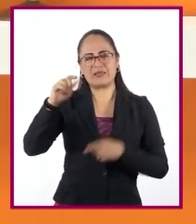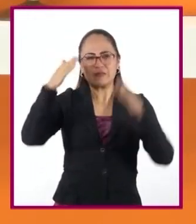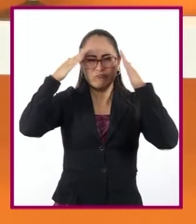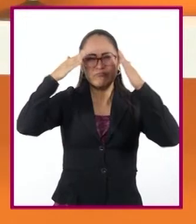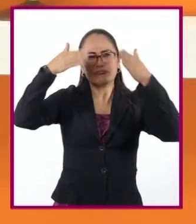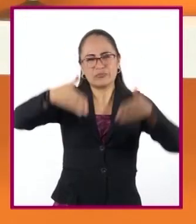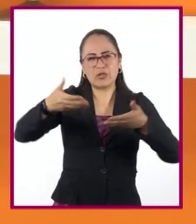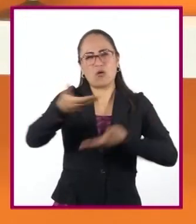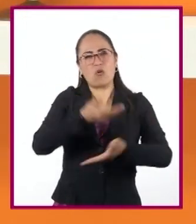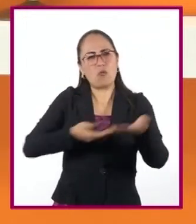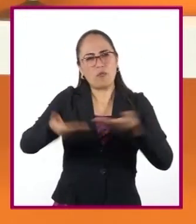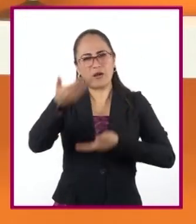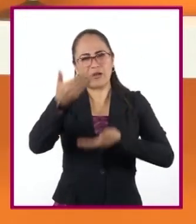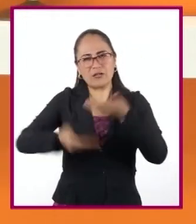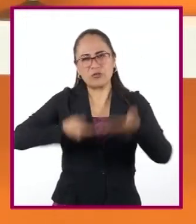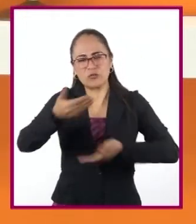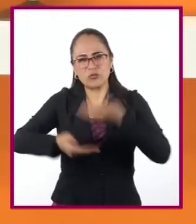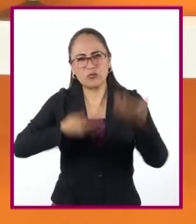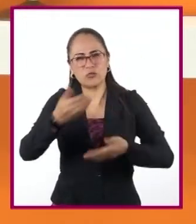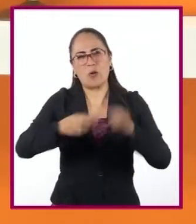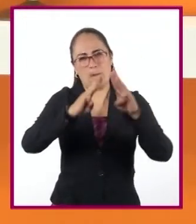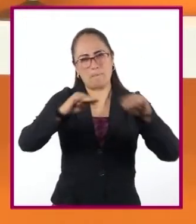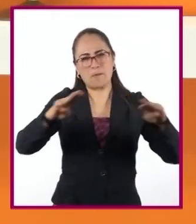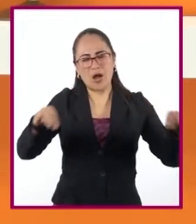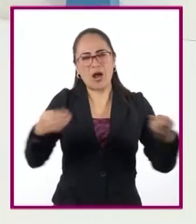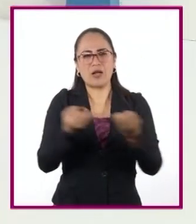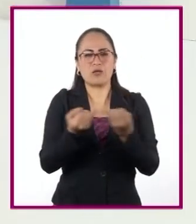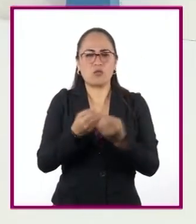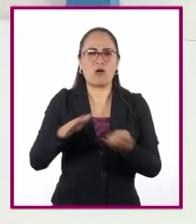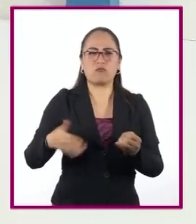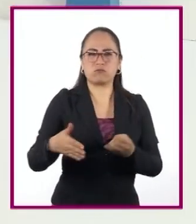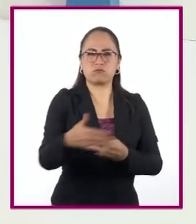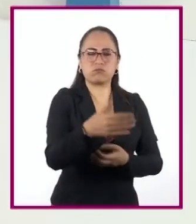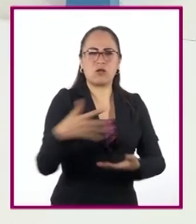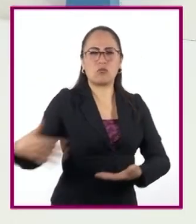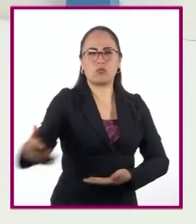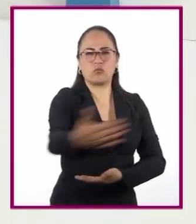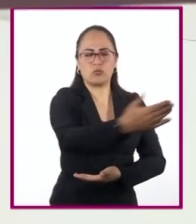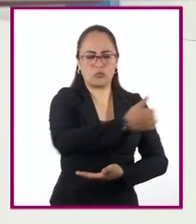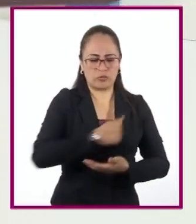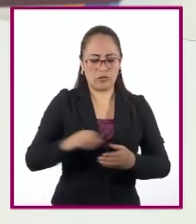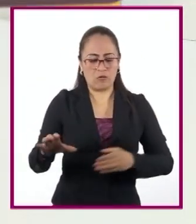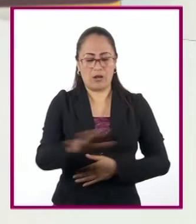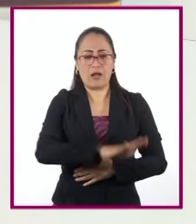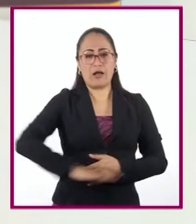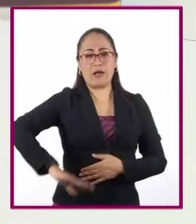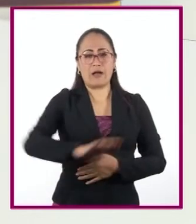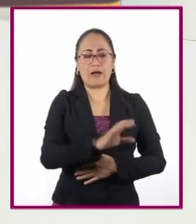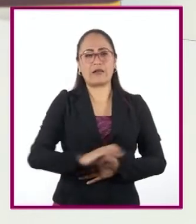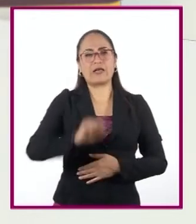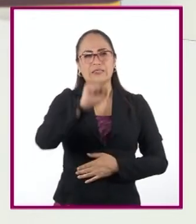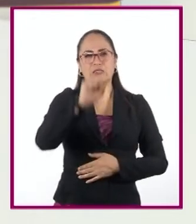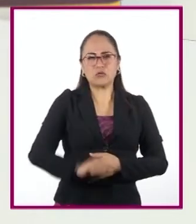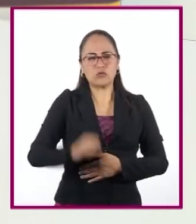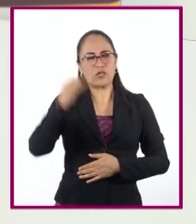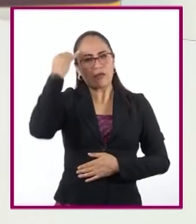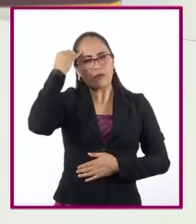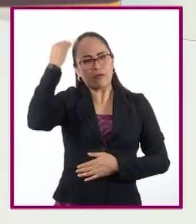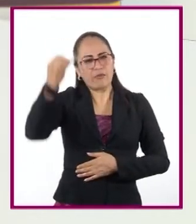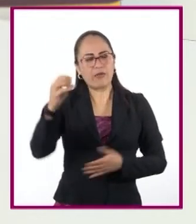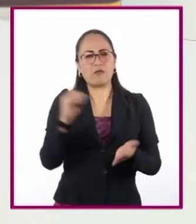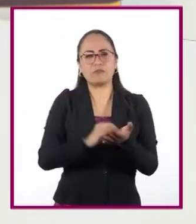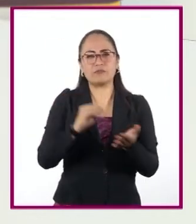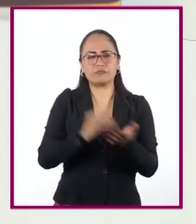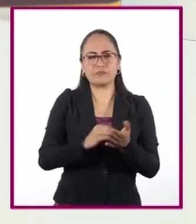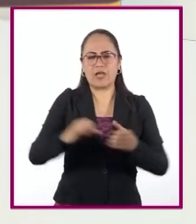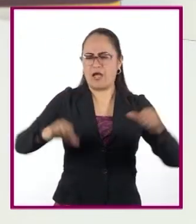al comercio marítimo y a la pesca. Mientras tanto, las colonias del sur eran de ideas conservadoras y su actividad económica